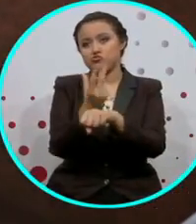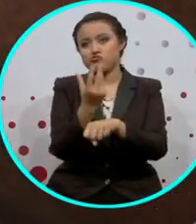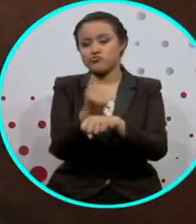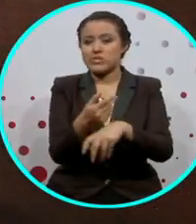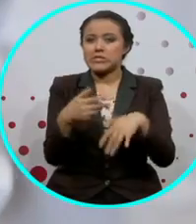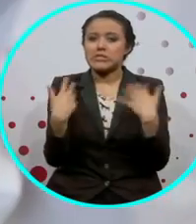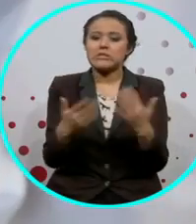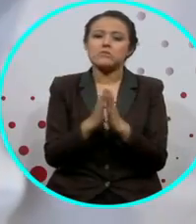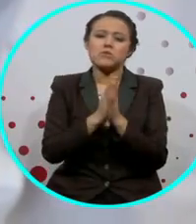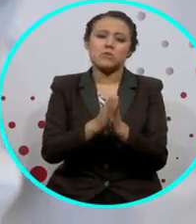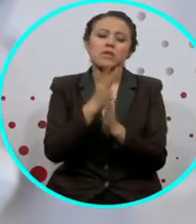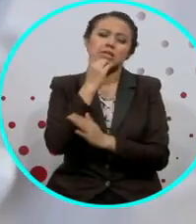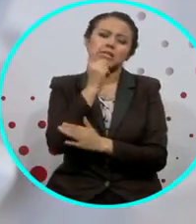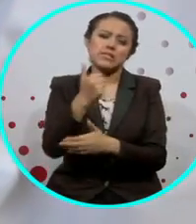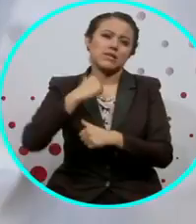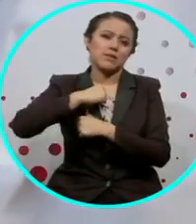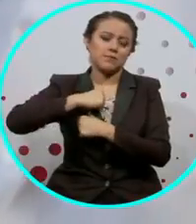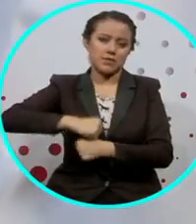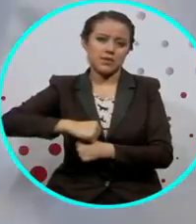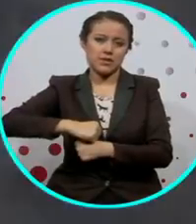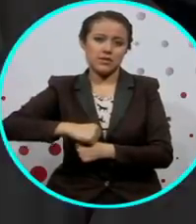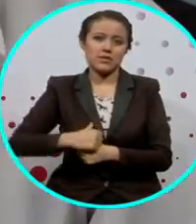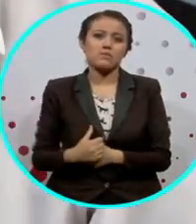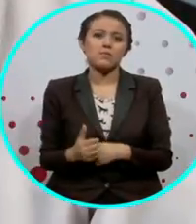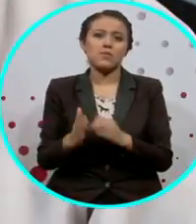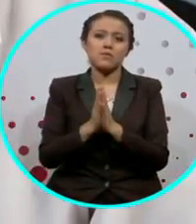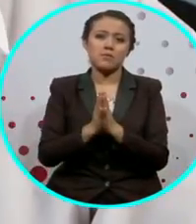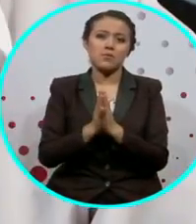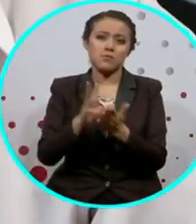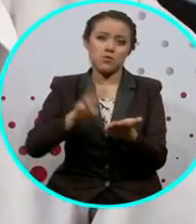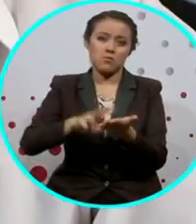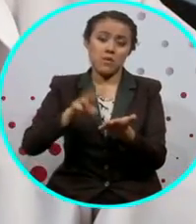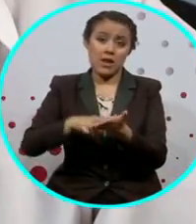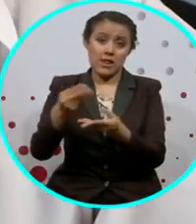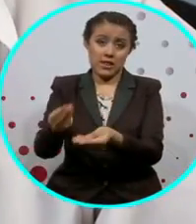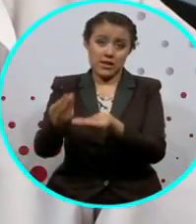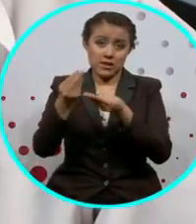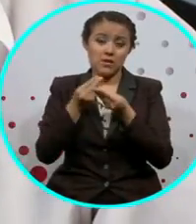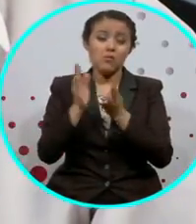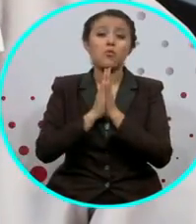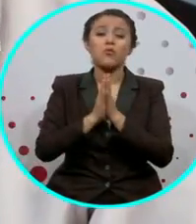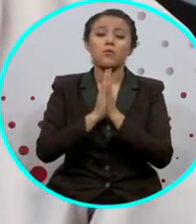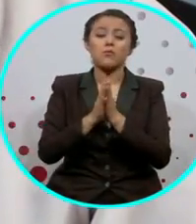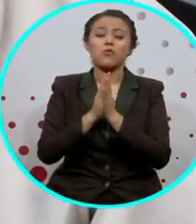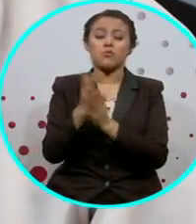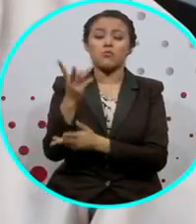que hace un llamado a las autoridades. Devuelvan el dinero, ¿no? O sea, finalmente